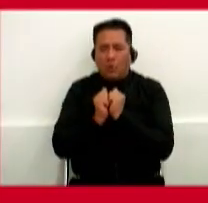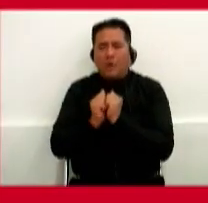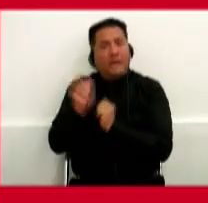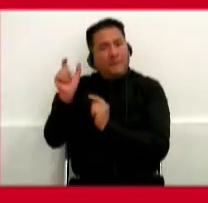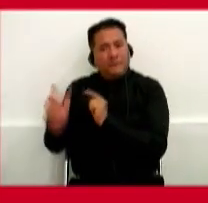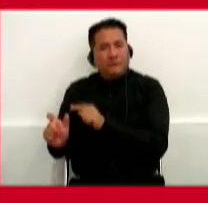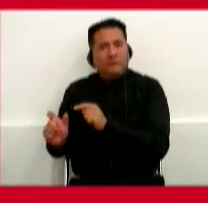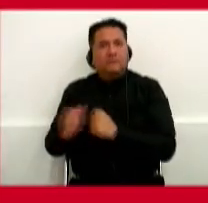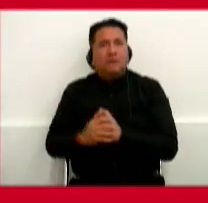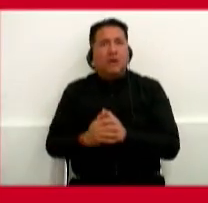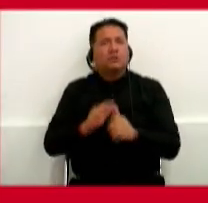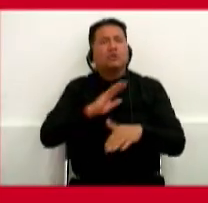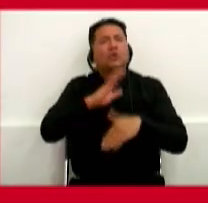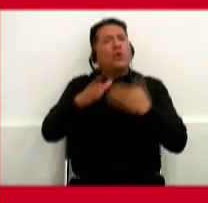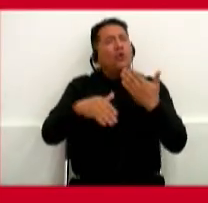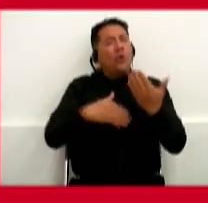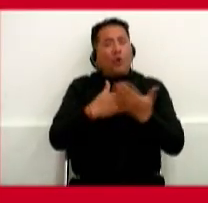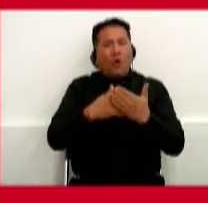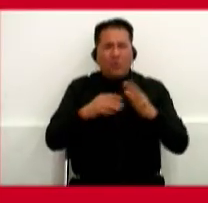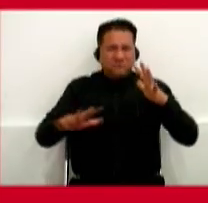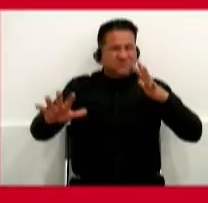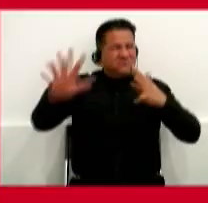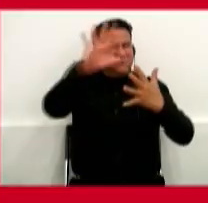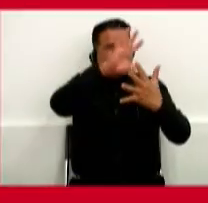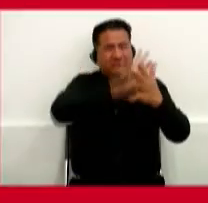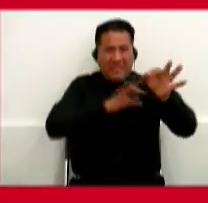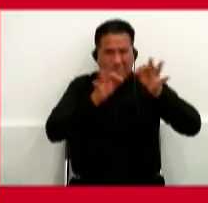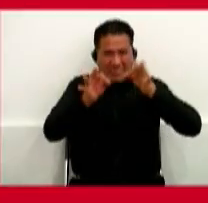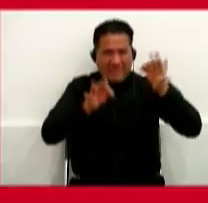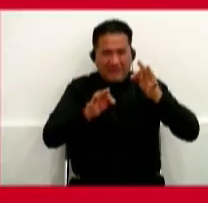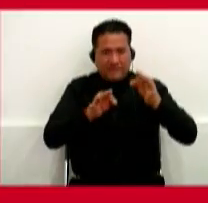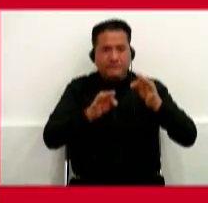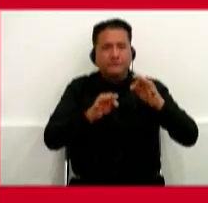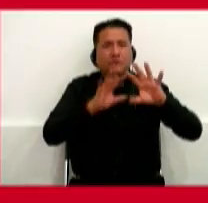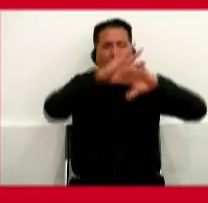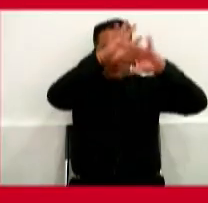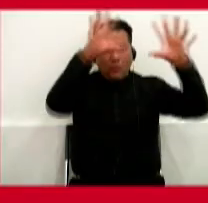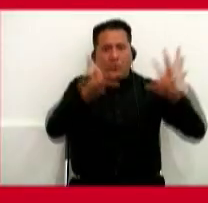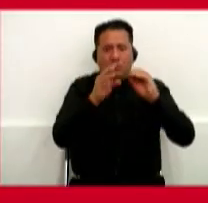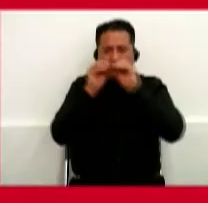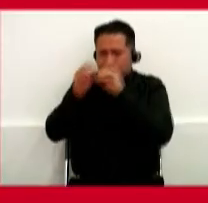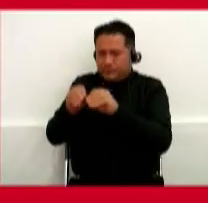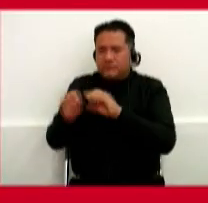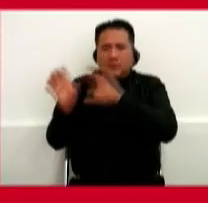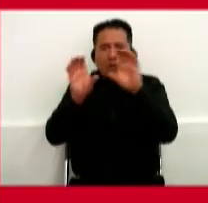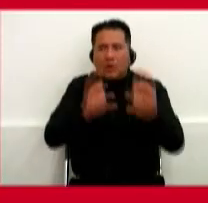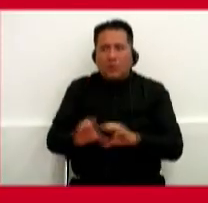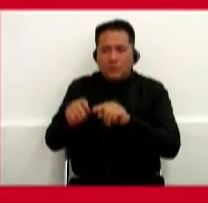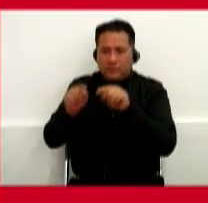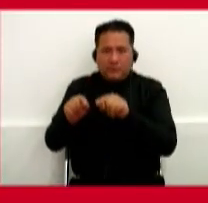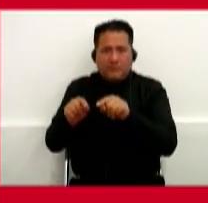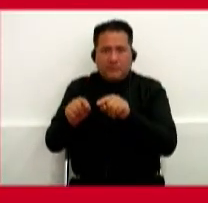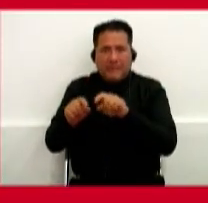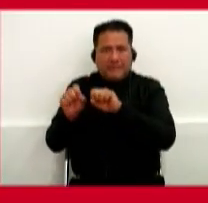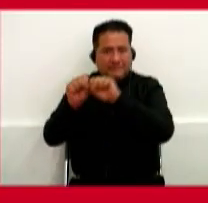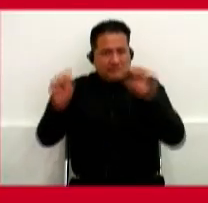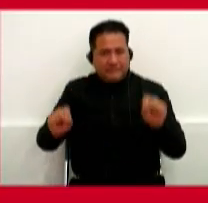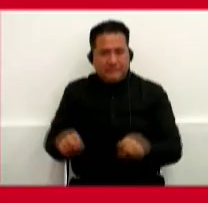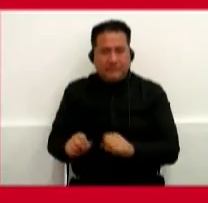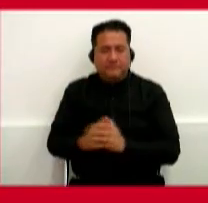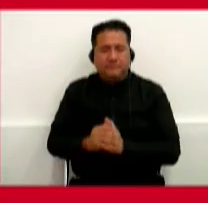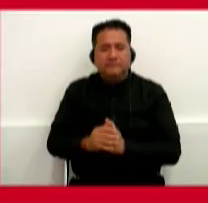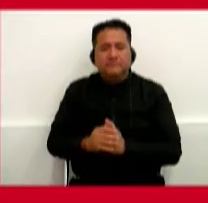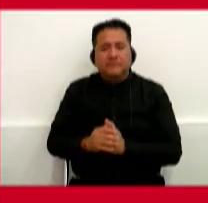está configurado en un sistema, en una plataforma que se llama el MROC. Y esto es lo interesante del